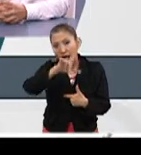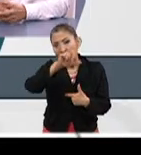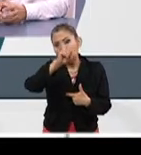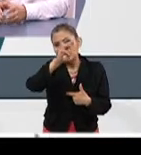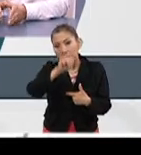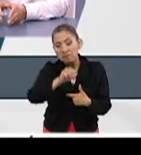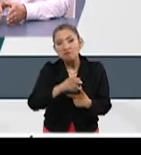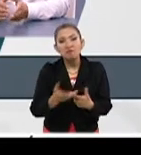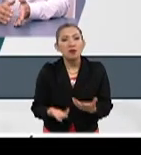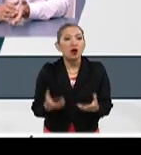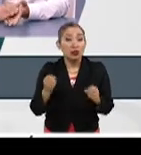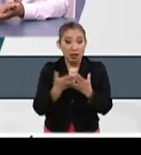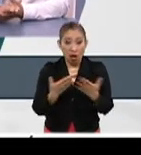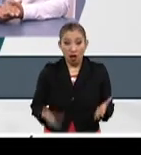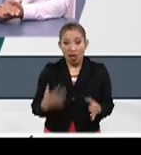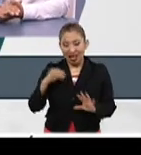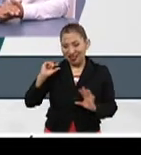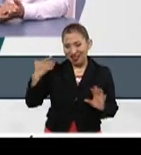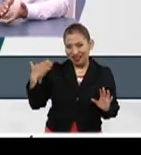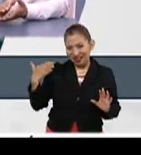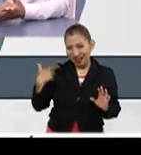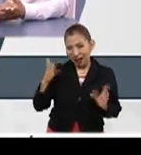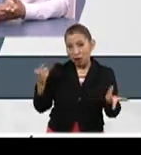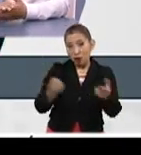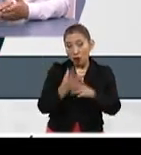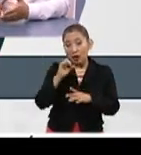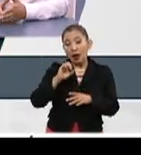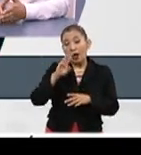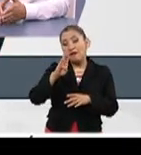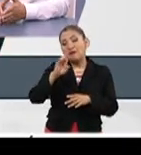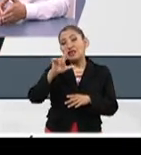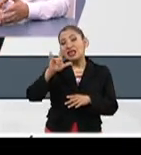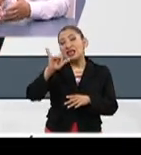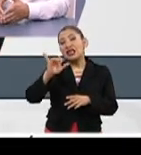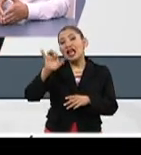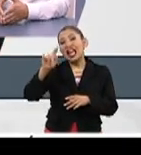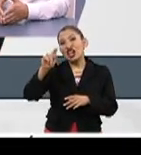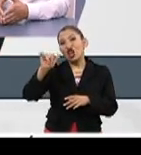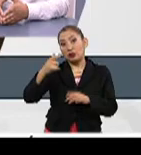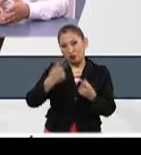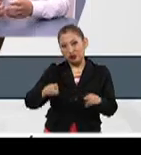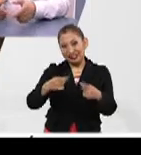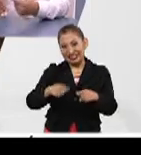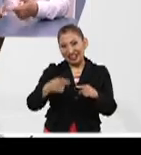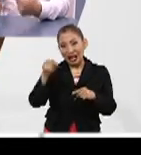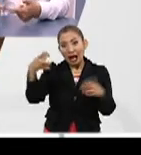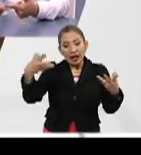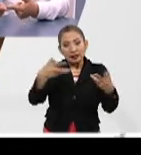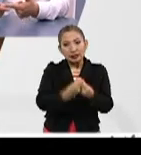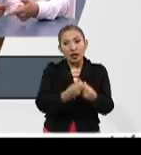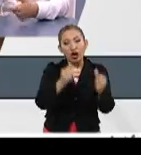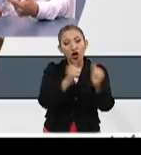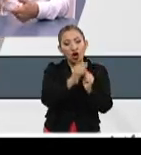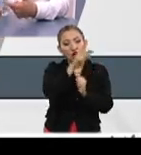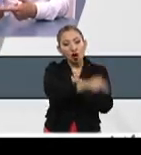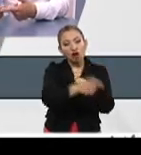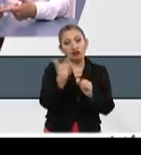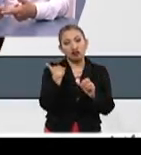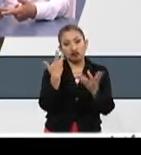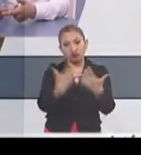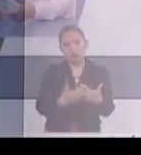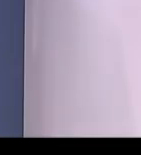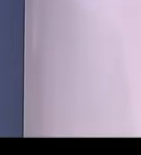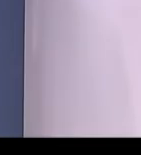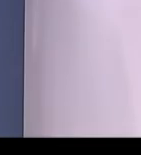LSM, y ahora hicieron el estreno de Billy Elliot, un musical que lo hacen, digamos, una compañía